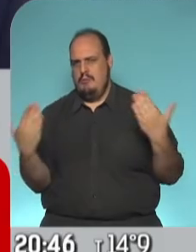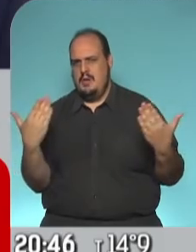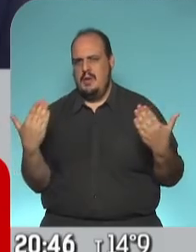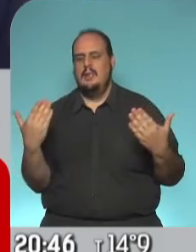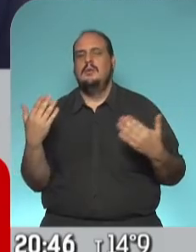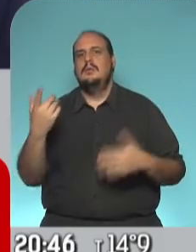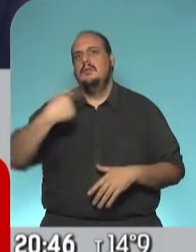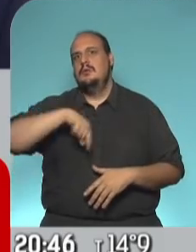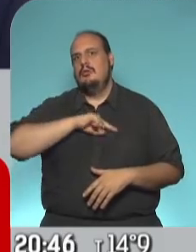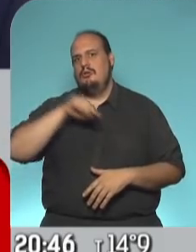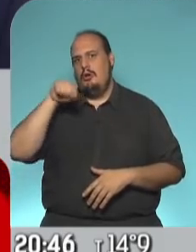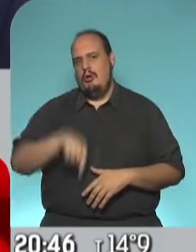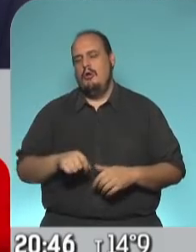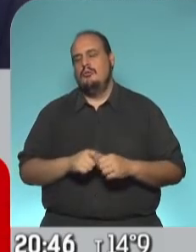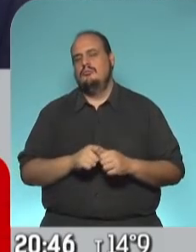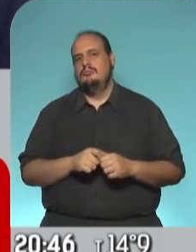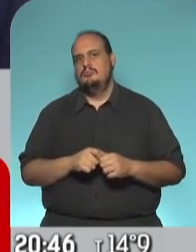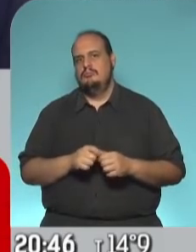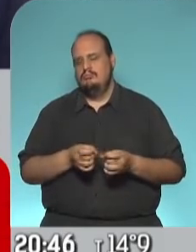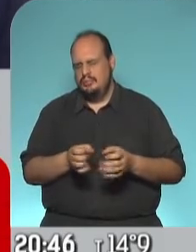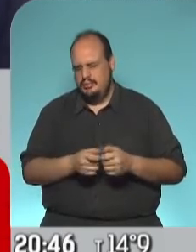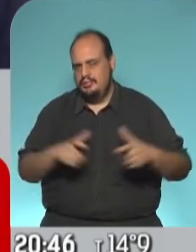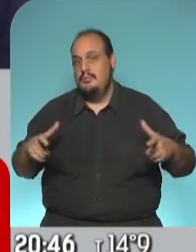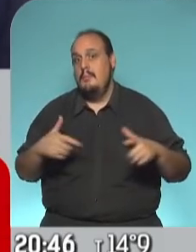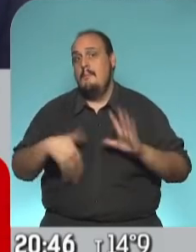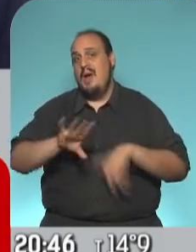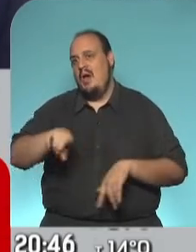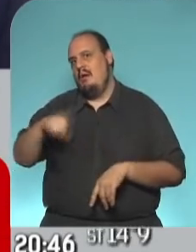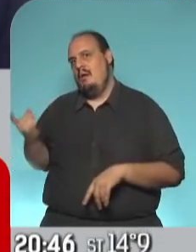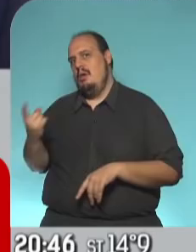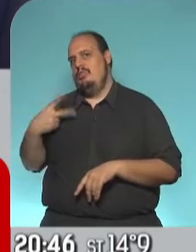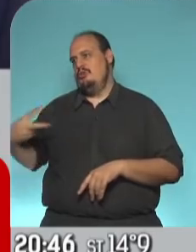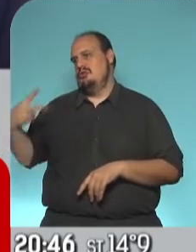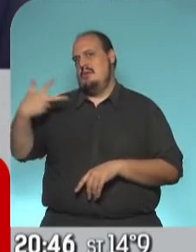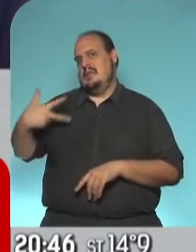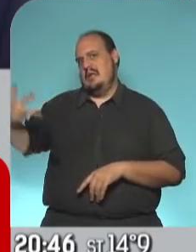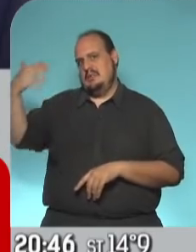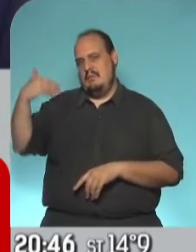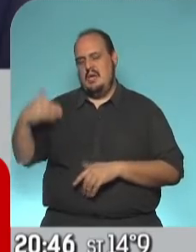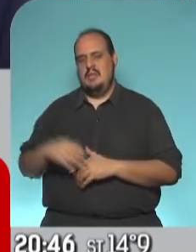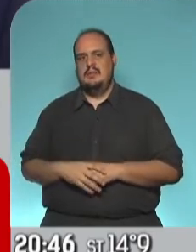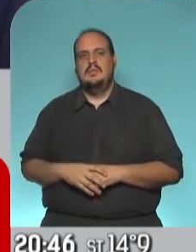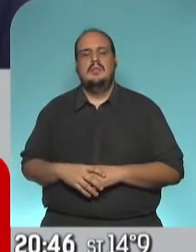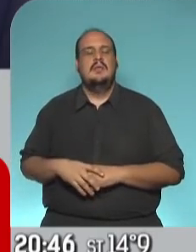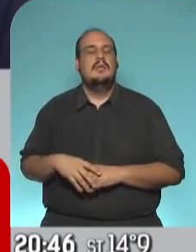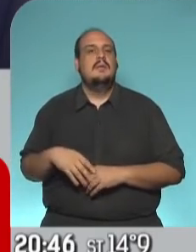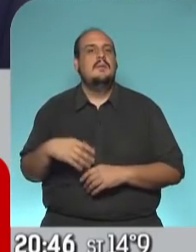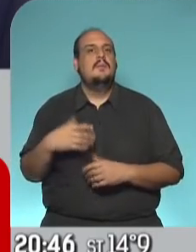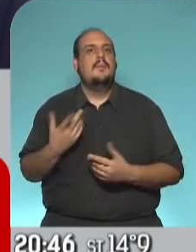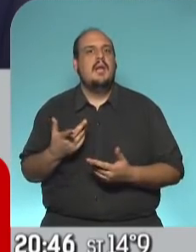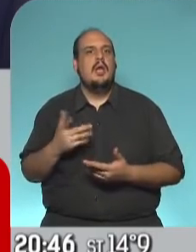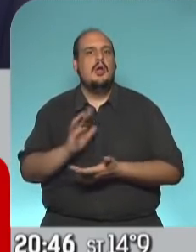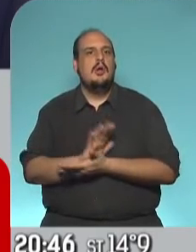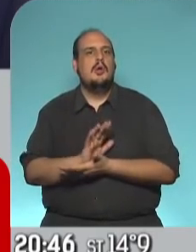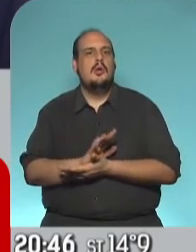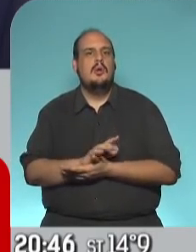nosotros hoy tenemos muchos más casos que lo que teníamos hace 2 o 3 semanas, pero entendemos que en proporción